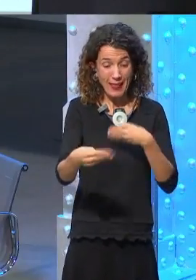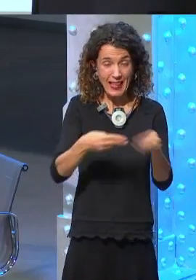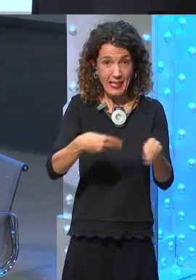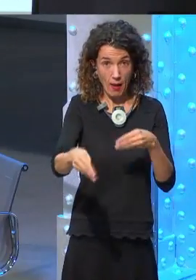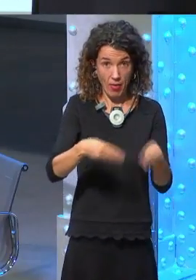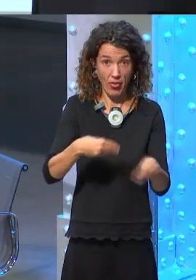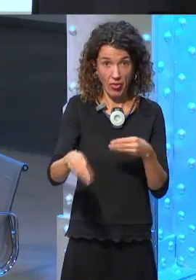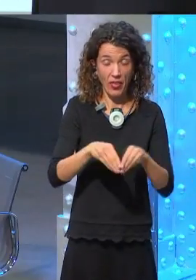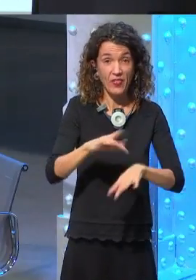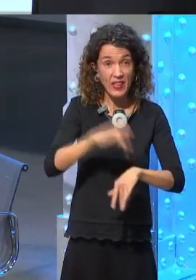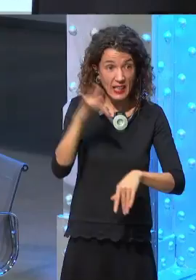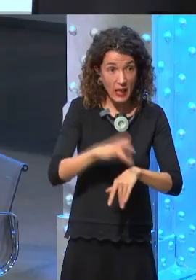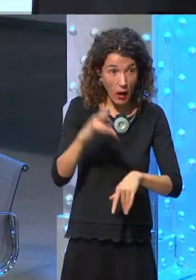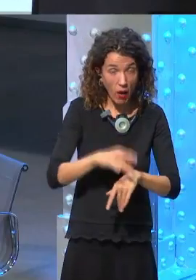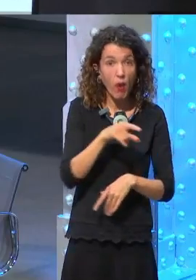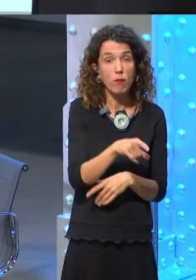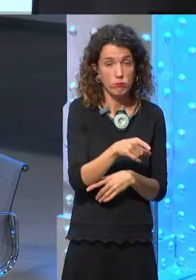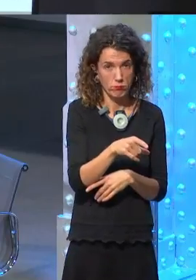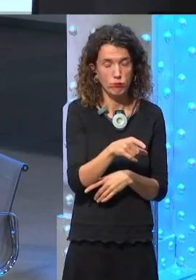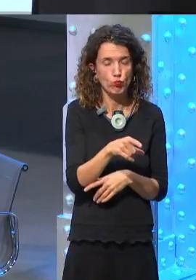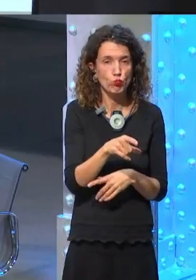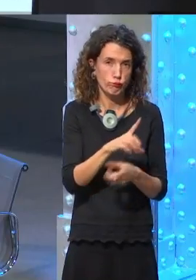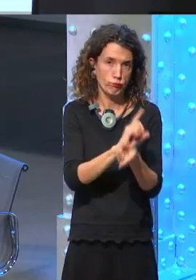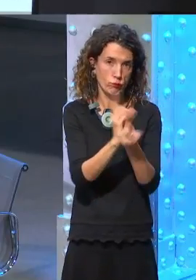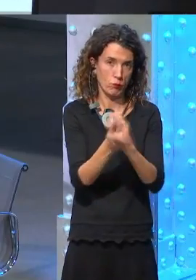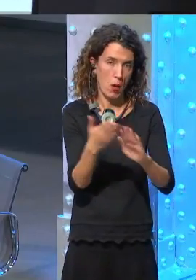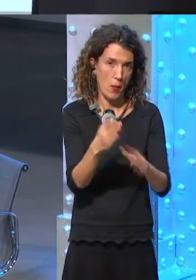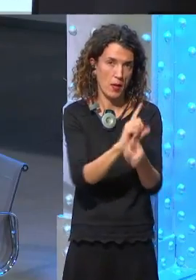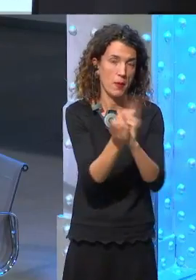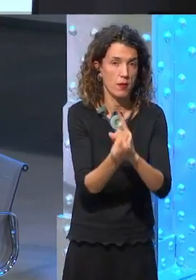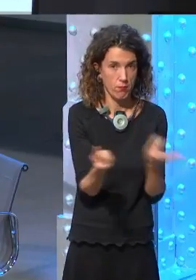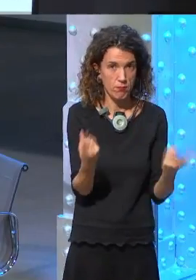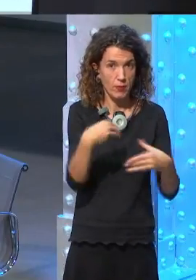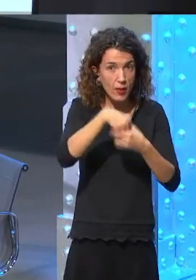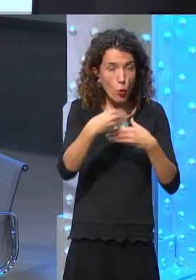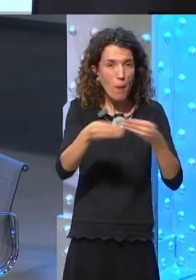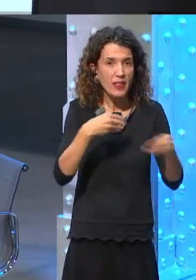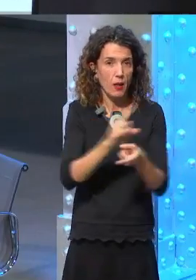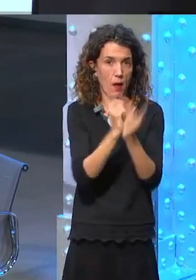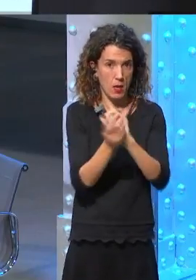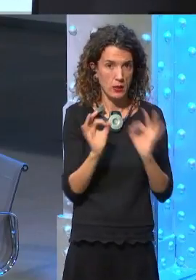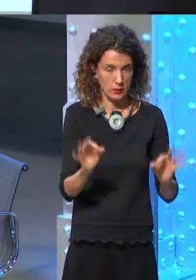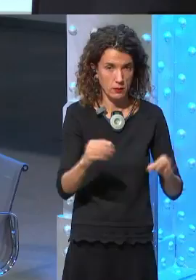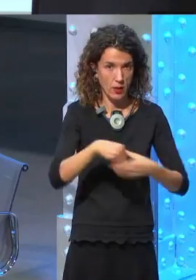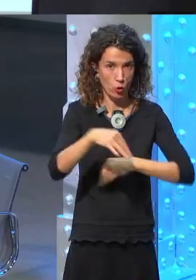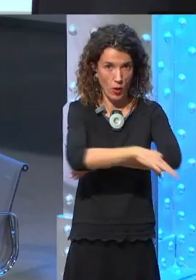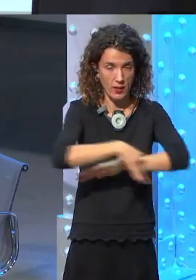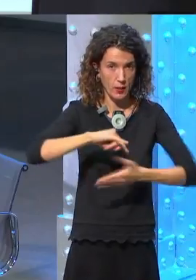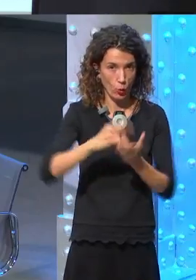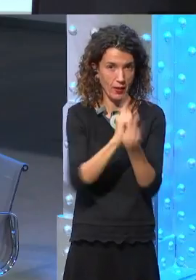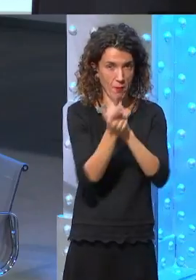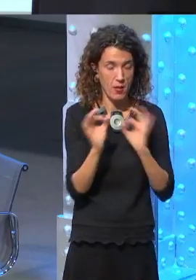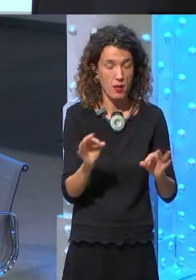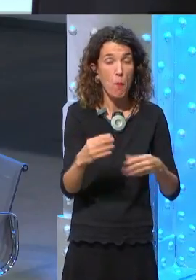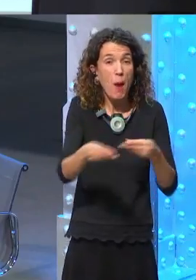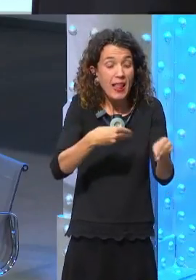materialidad digital va a cambiar, la materialidad de los materiales va a cambiar, de la arquitectura va a cambiar.